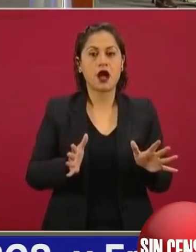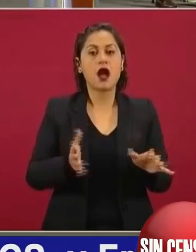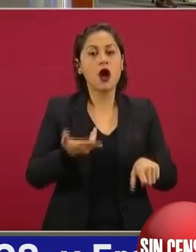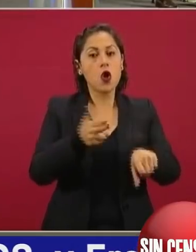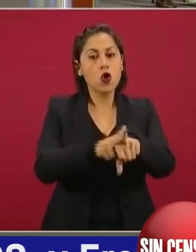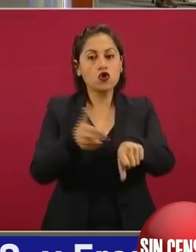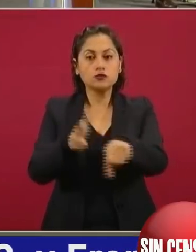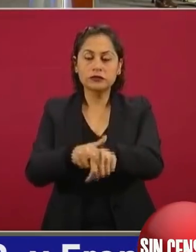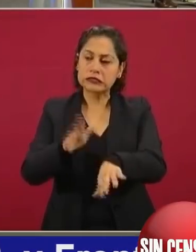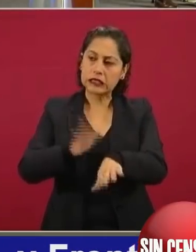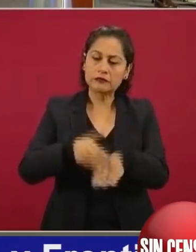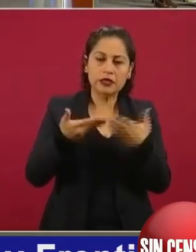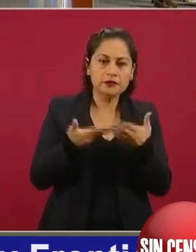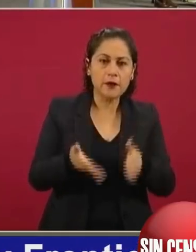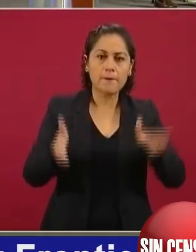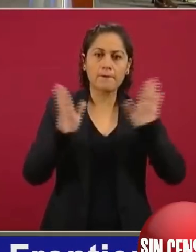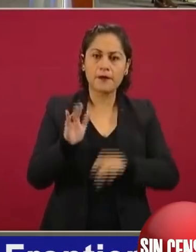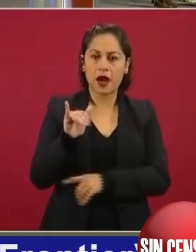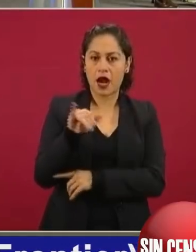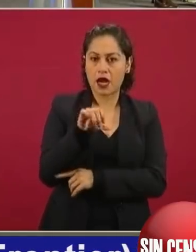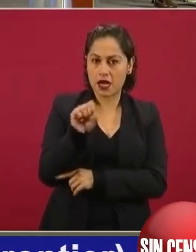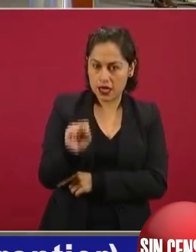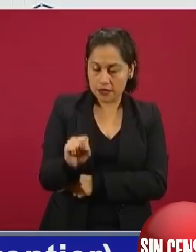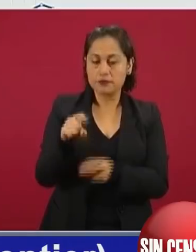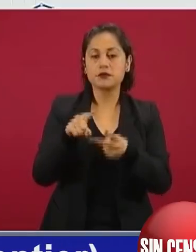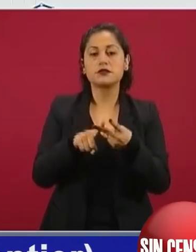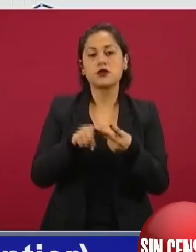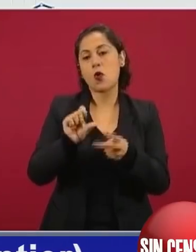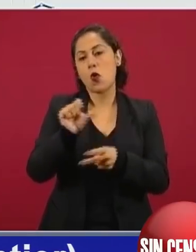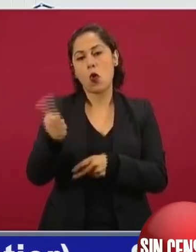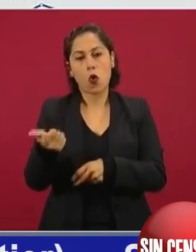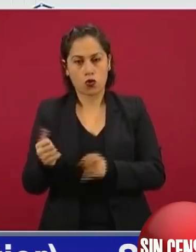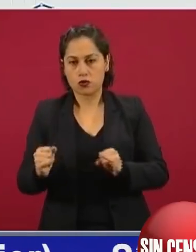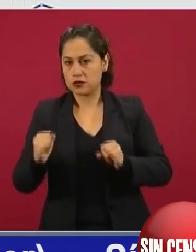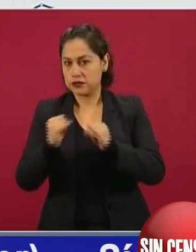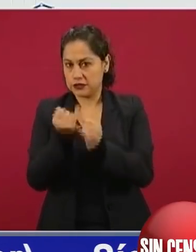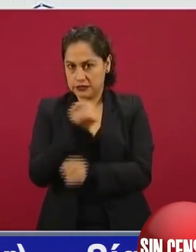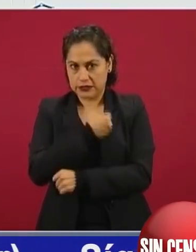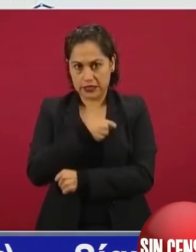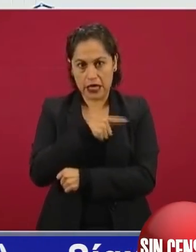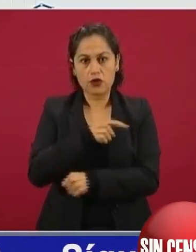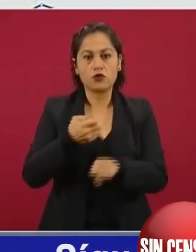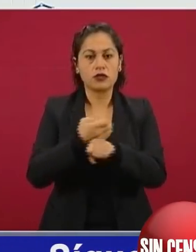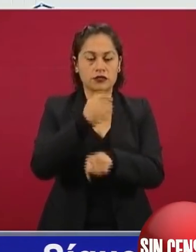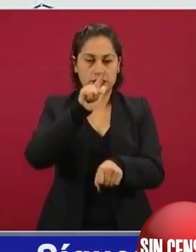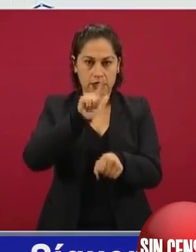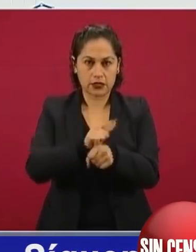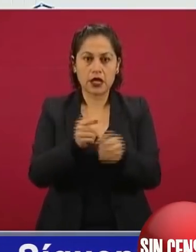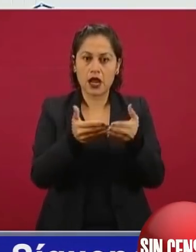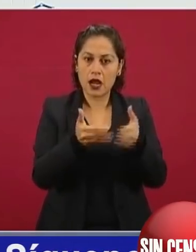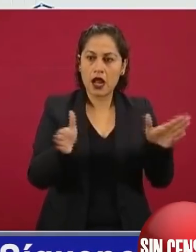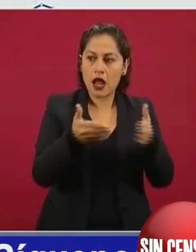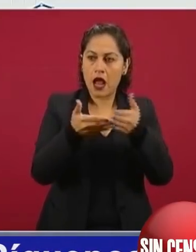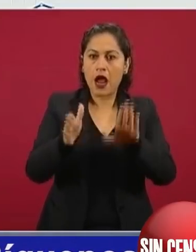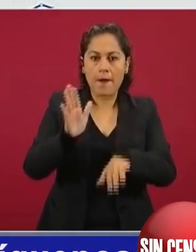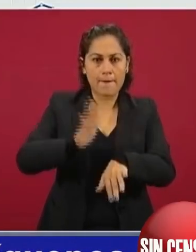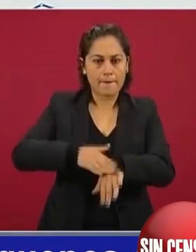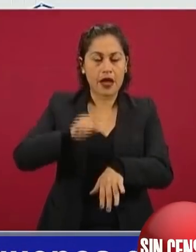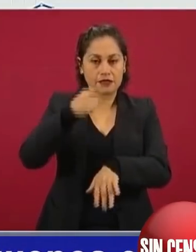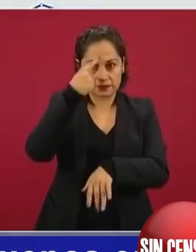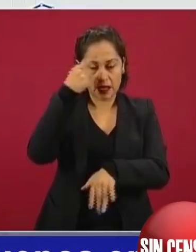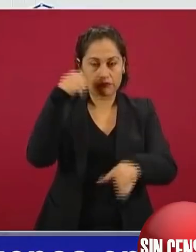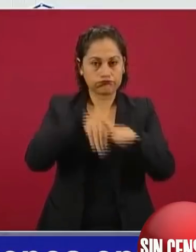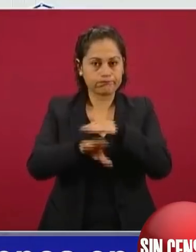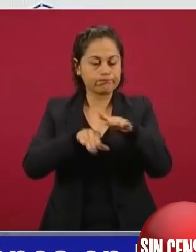tanto el IMSS como otras instituciones nacionales y los servicios estatales, ampliaron capacidad. También ahí están todavía nuestros